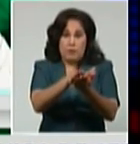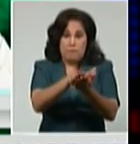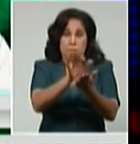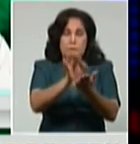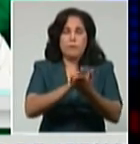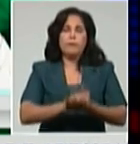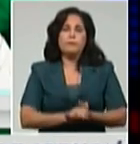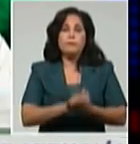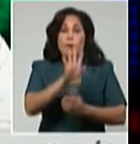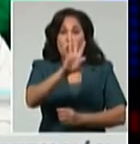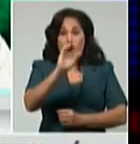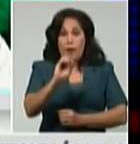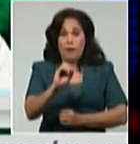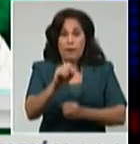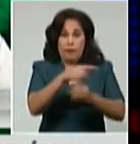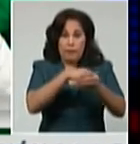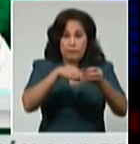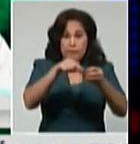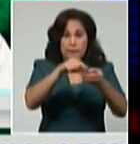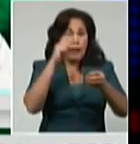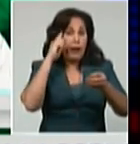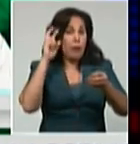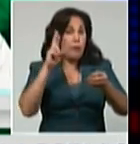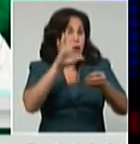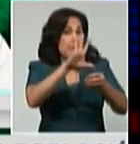40 de los 56, fíjense, el